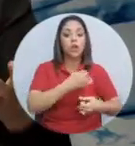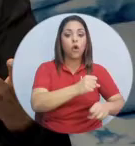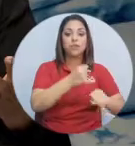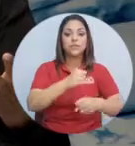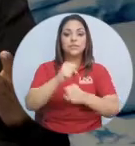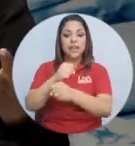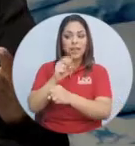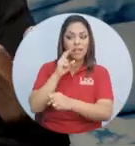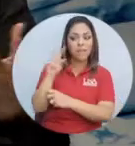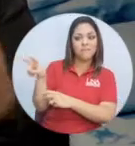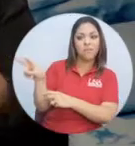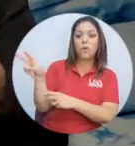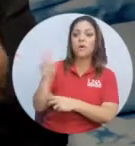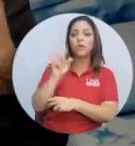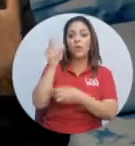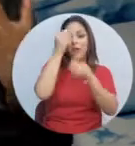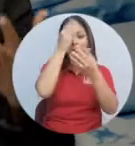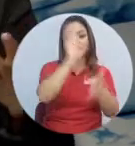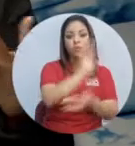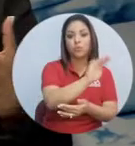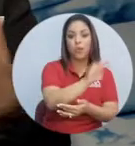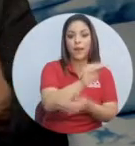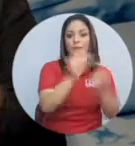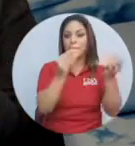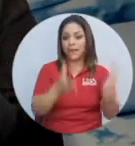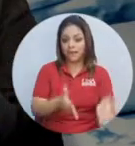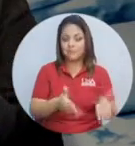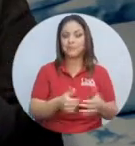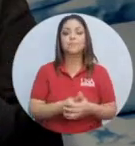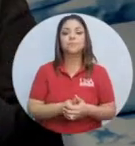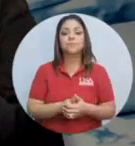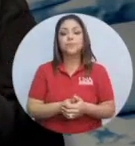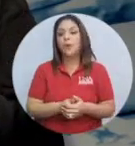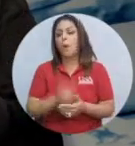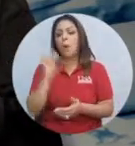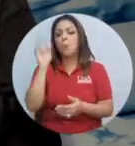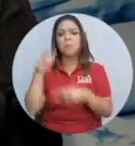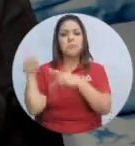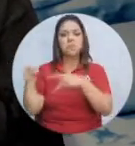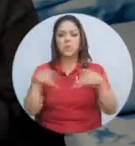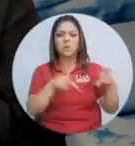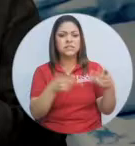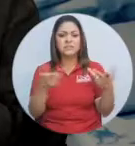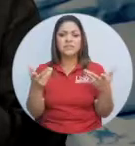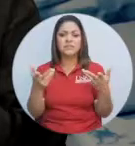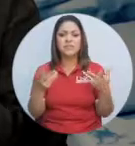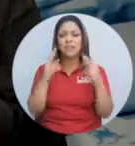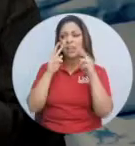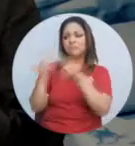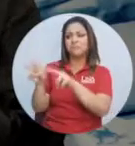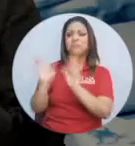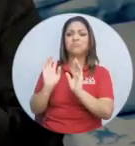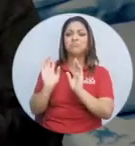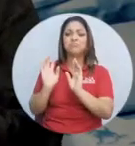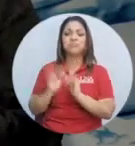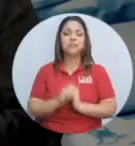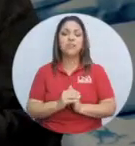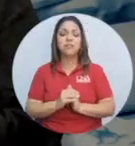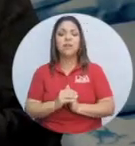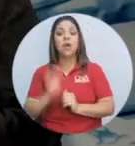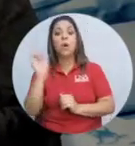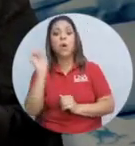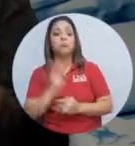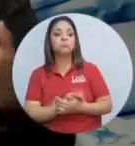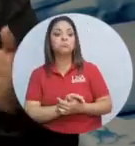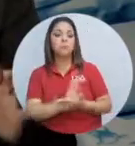no fue a reportar a la maestra lo que estaba sucediendo, o las personas que borramos los